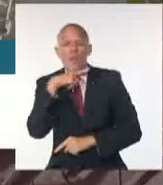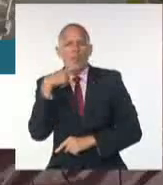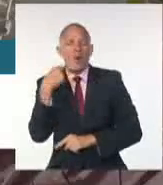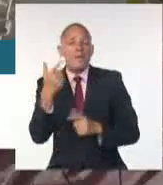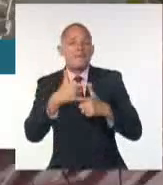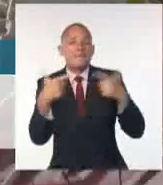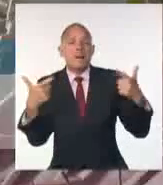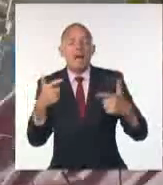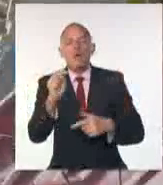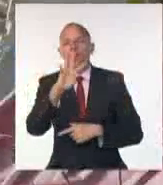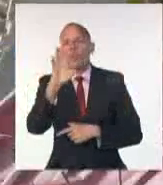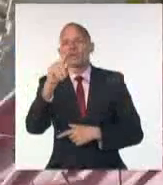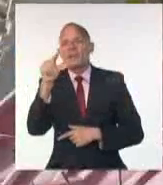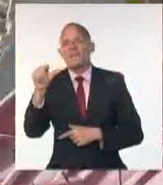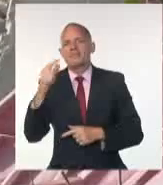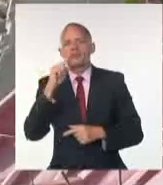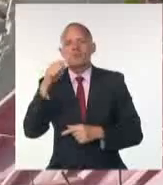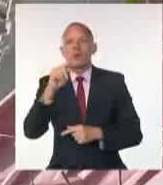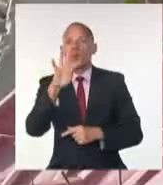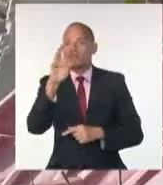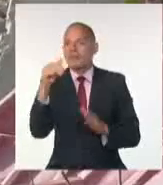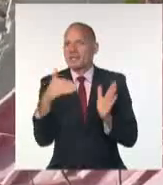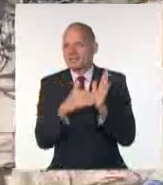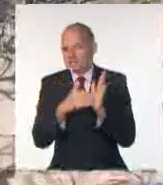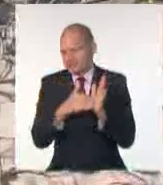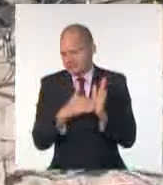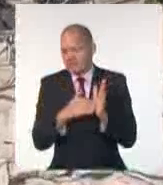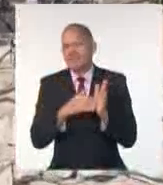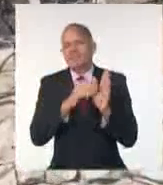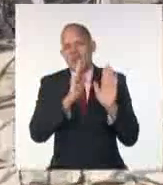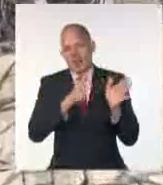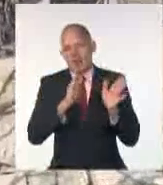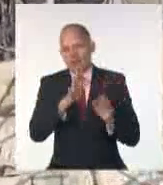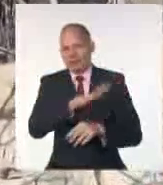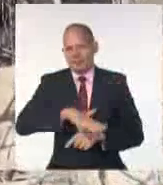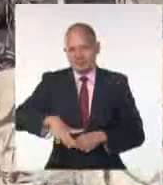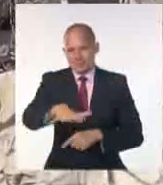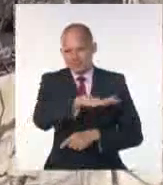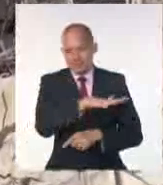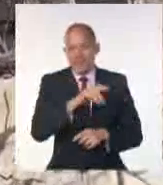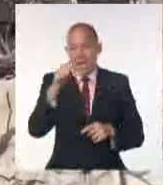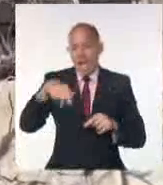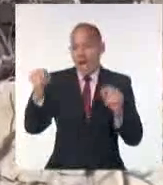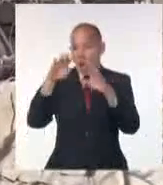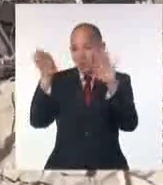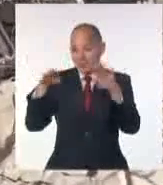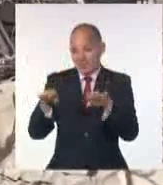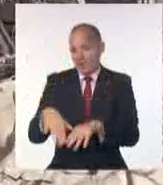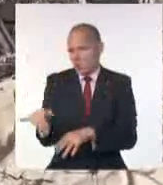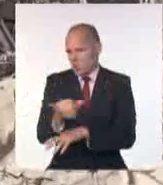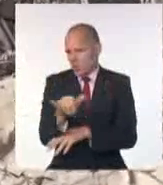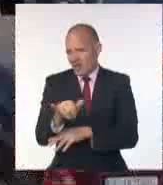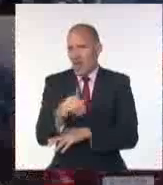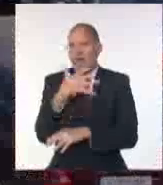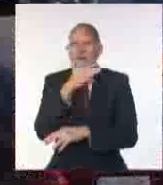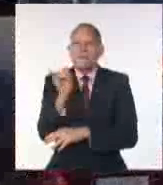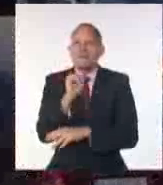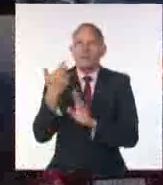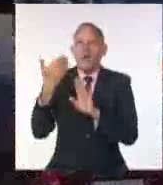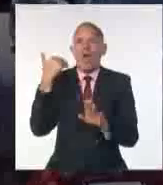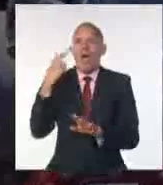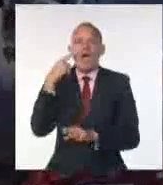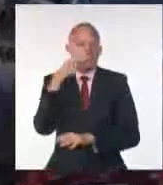de al menos 40.000 personas. El bombardeo a objetivos en su nuevo escenario de guerra recuerda los métodos de exterminio empleados en